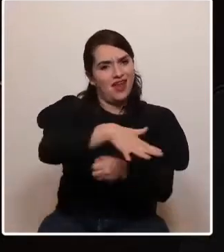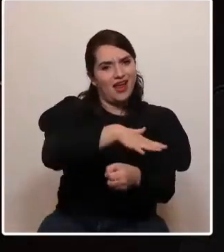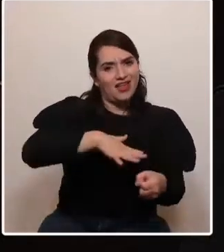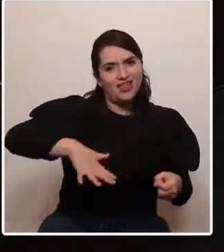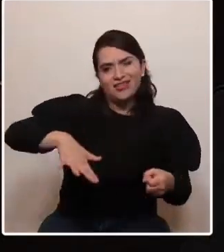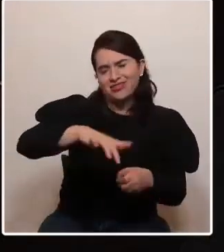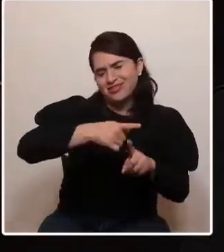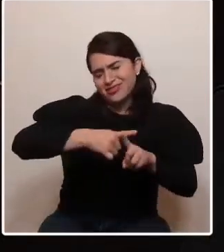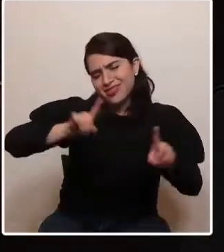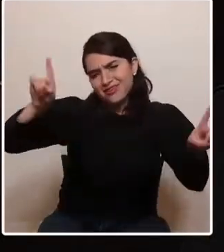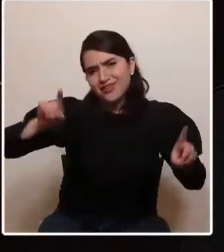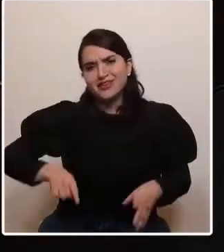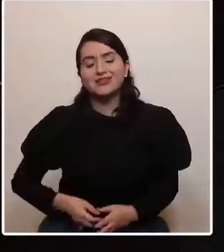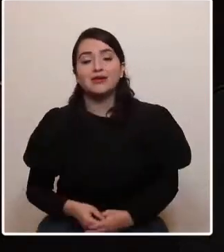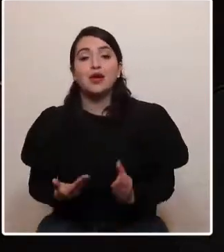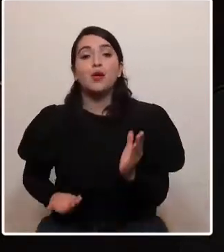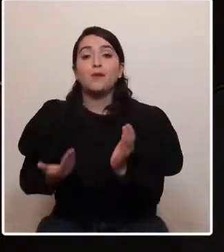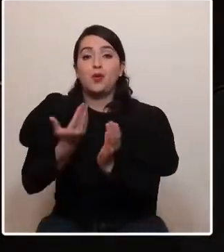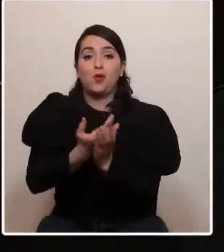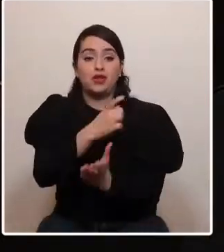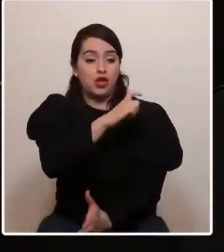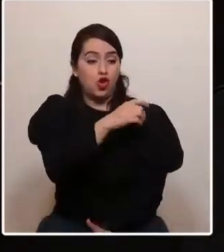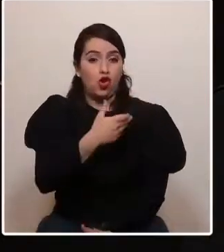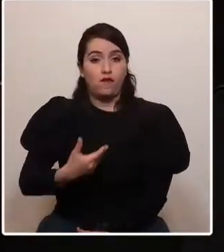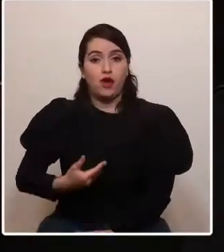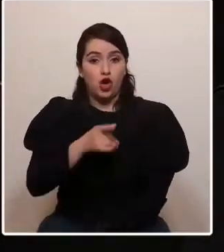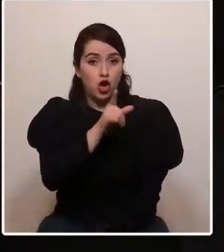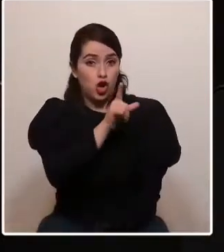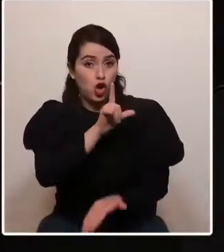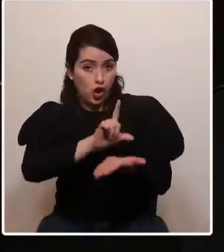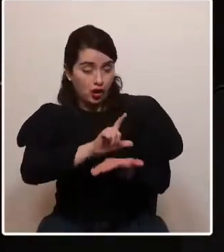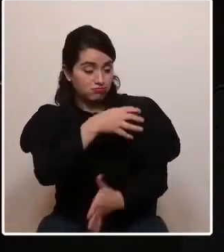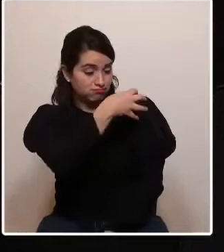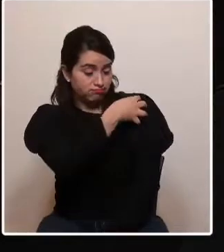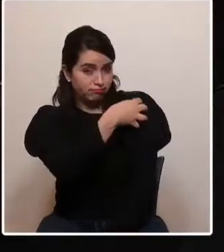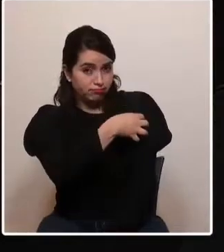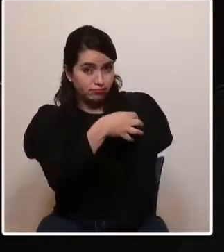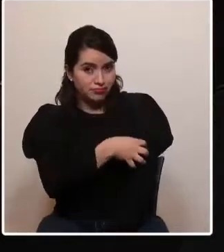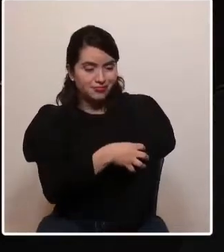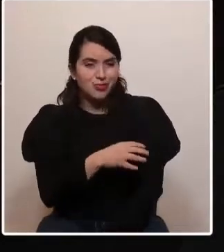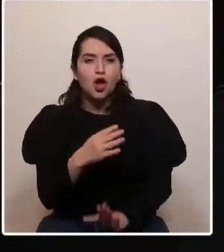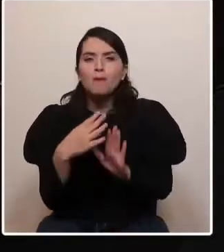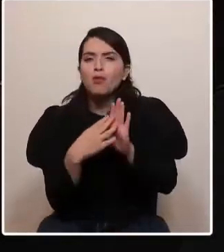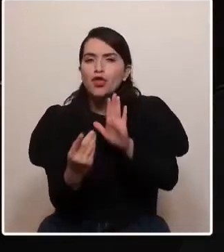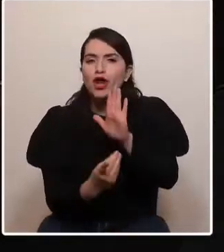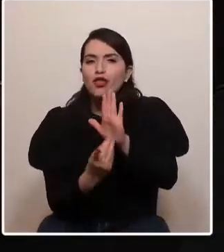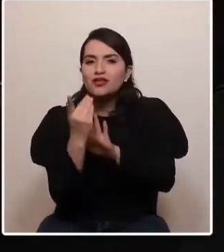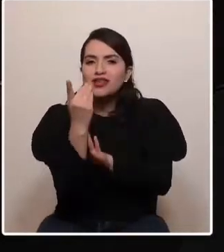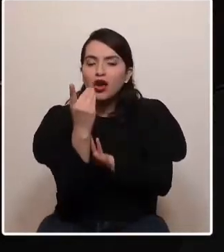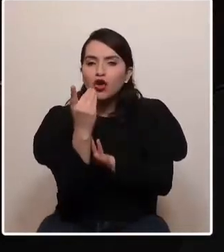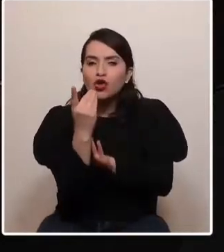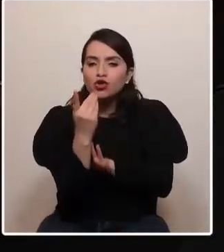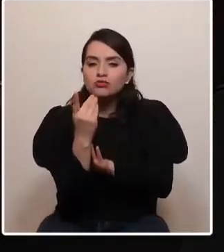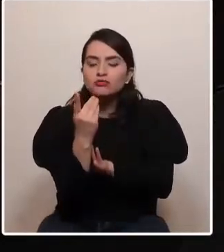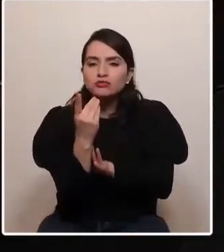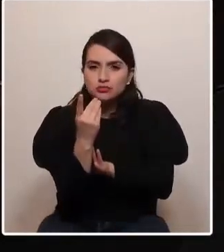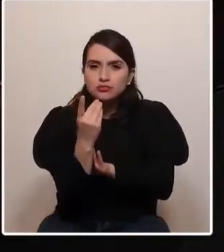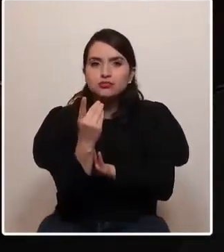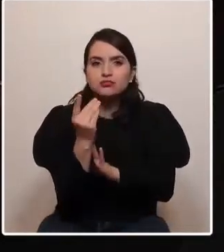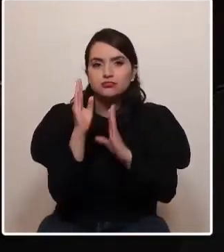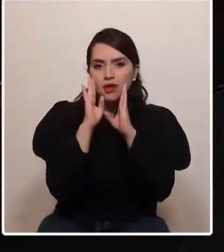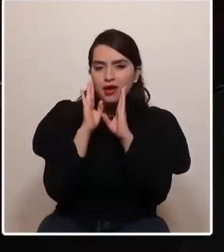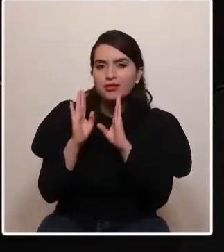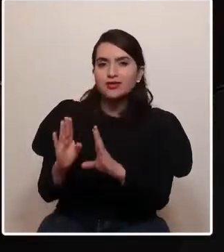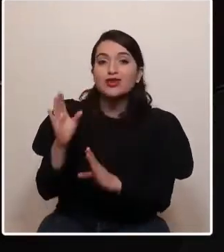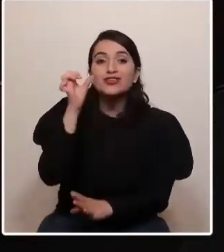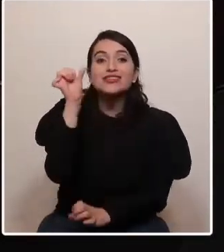eso, se propone que los gobiernos locales deberían implementar un modelo de desarrollo que no solo tome en cuenta las